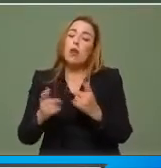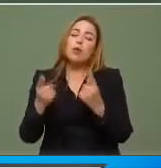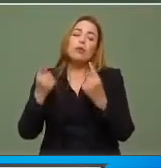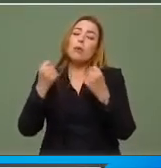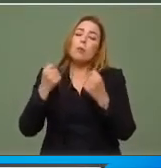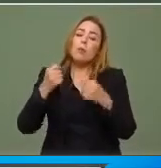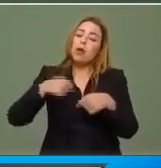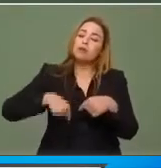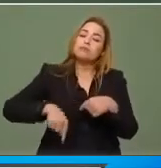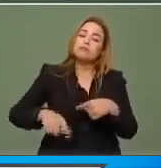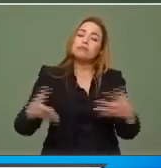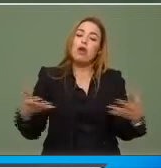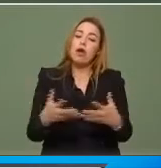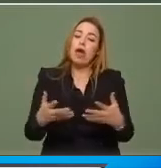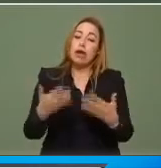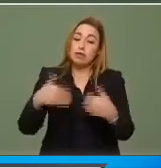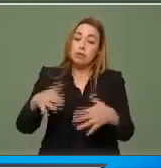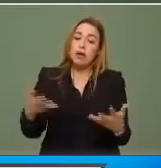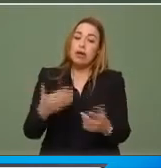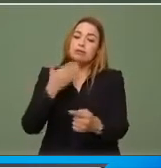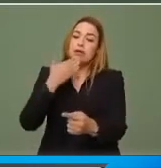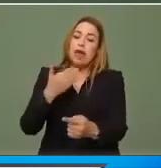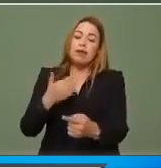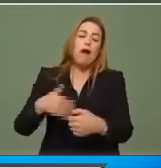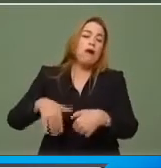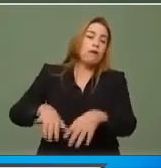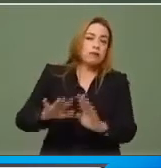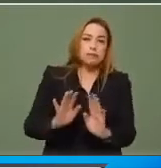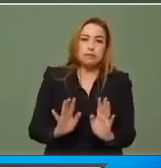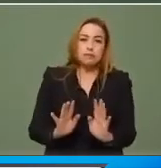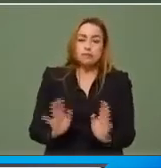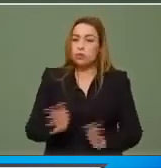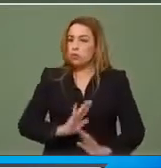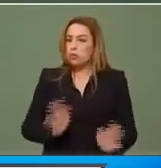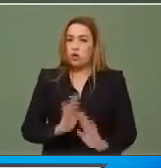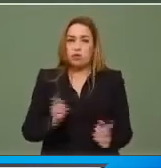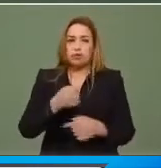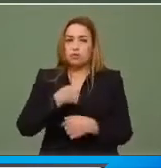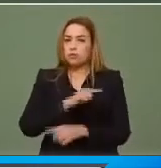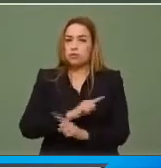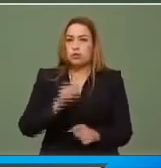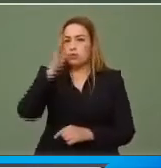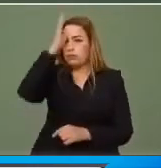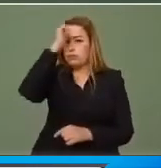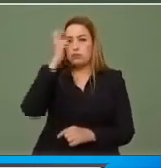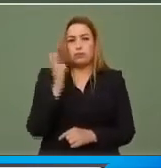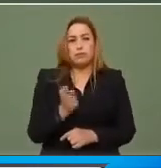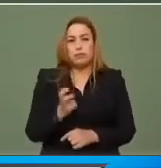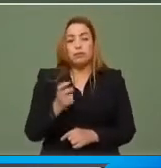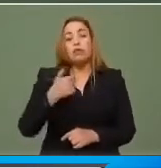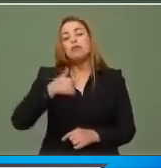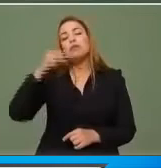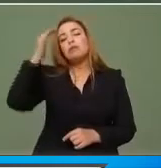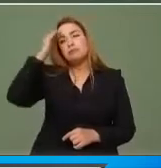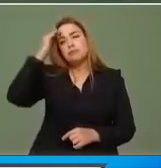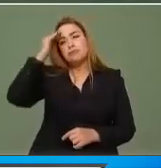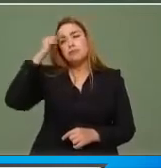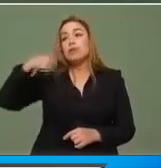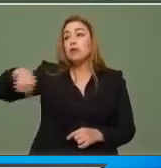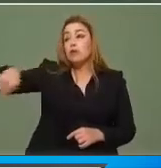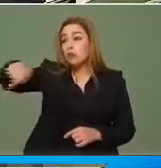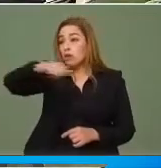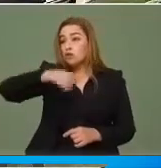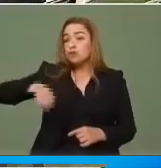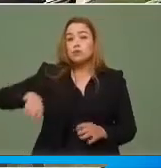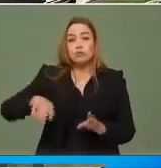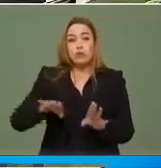justifica los medios, no es triunfar a toda costa. Esto en relación a la aprobación en la Cámara de Diputados del cambio de delitos graves, la